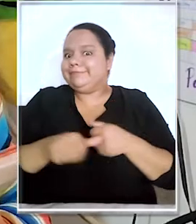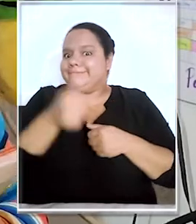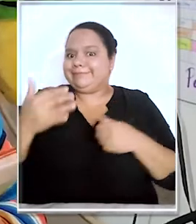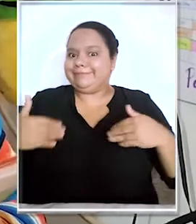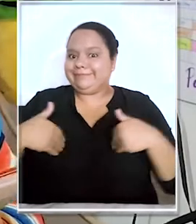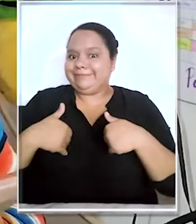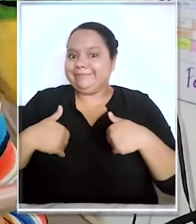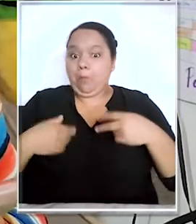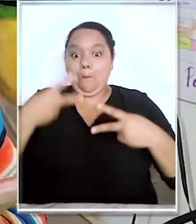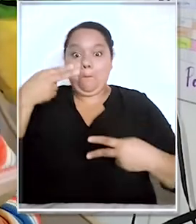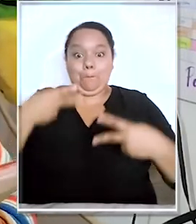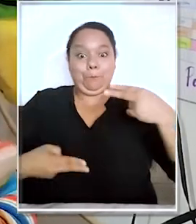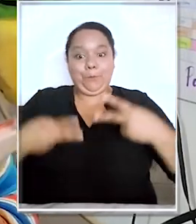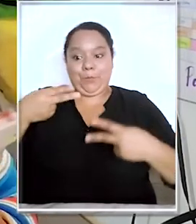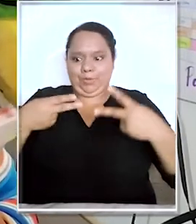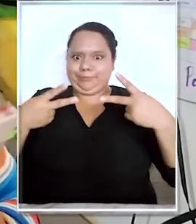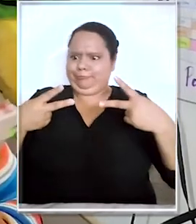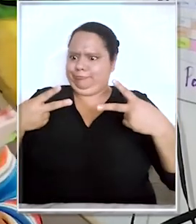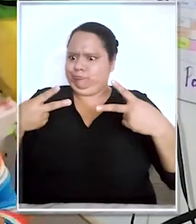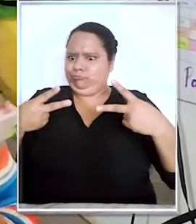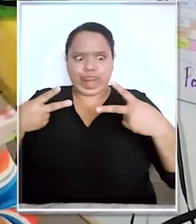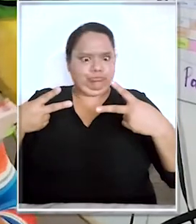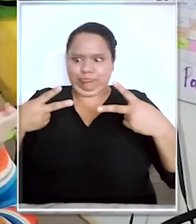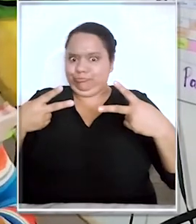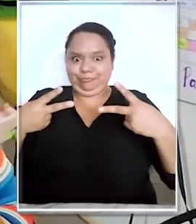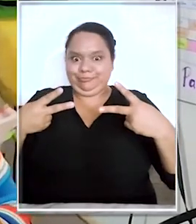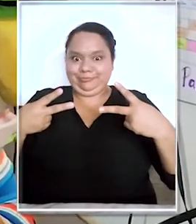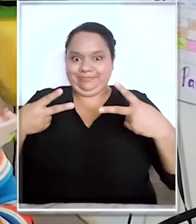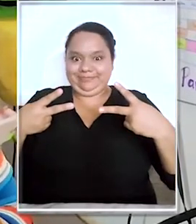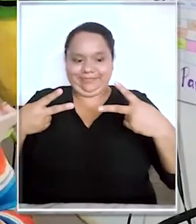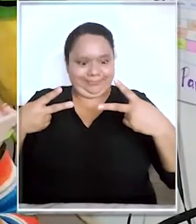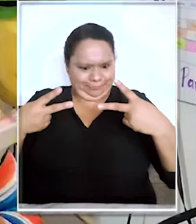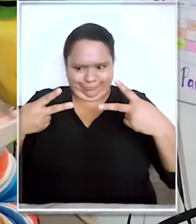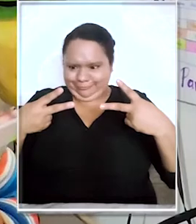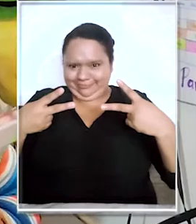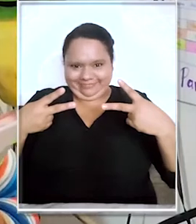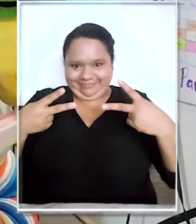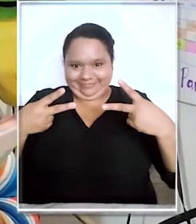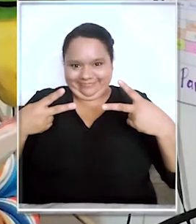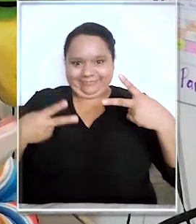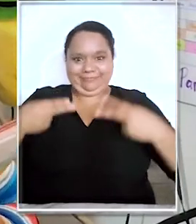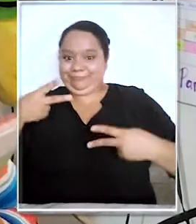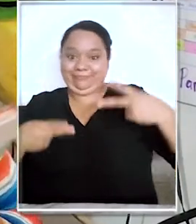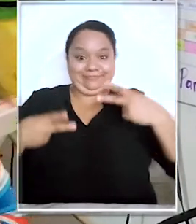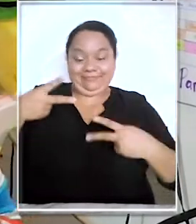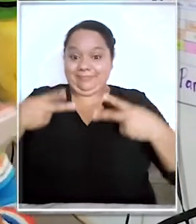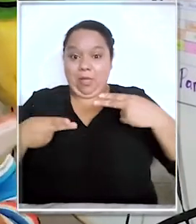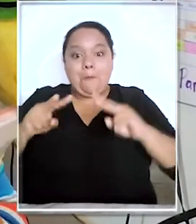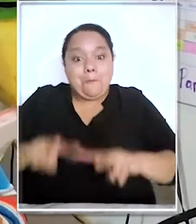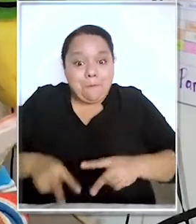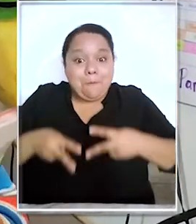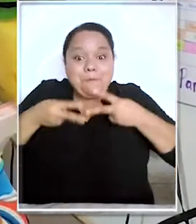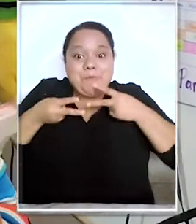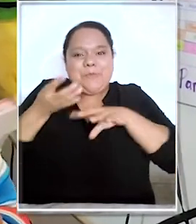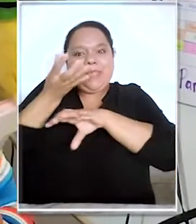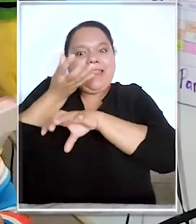el canecho. El canecho tiene dos brazos grandes y dos brazos chiquitos. Viven debajo